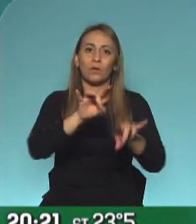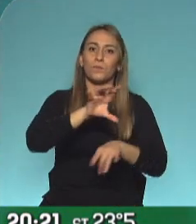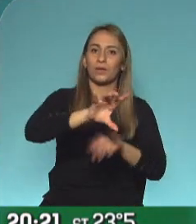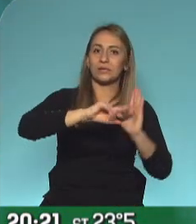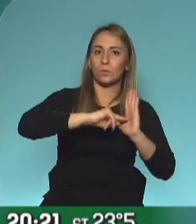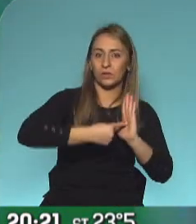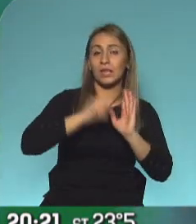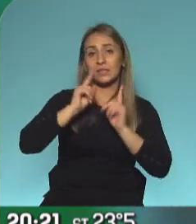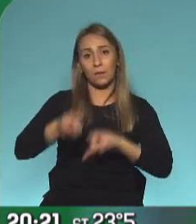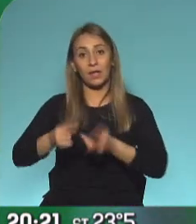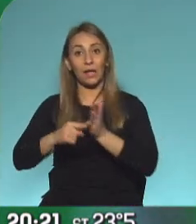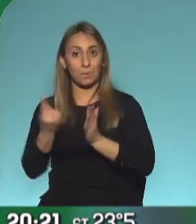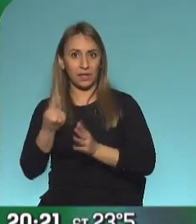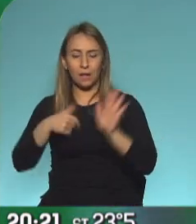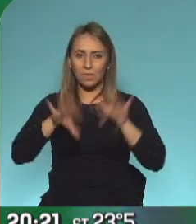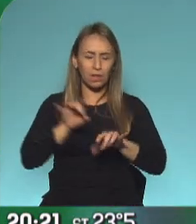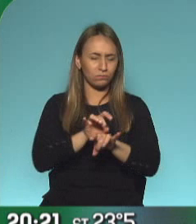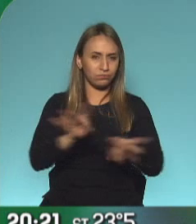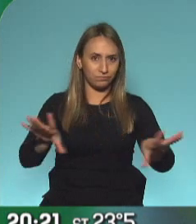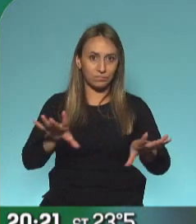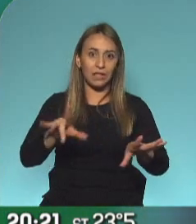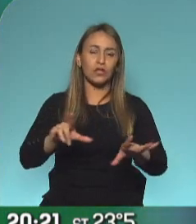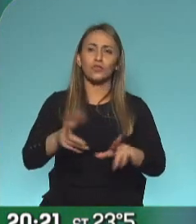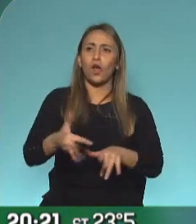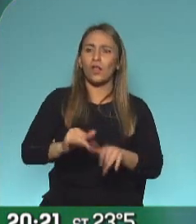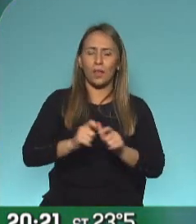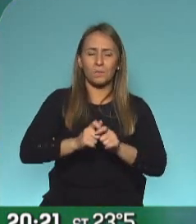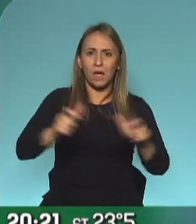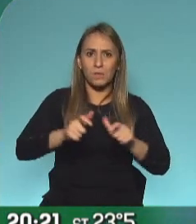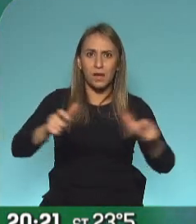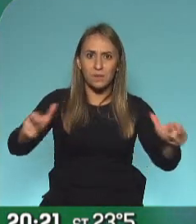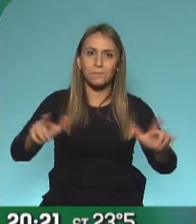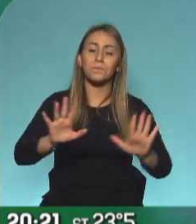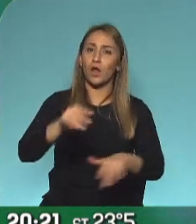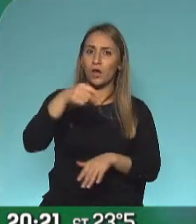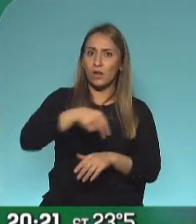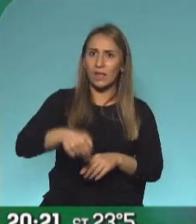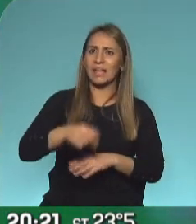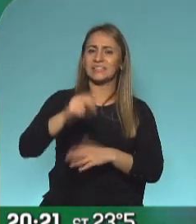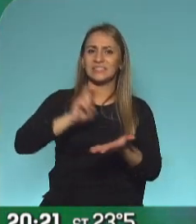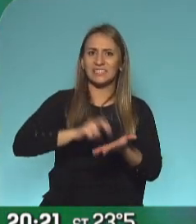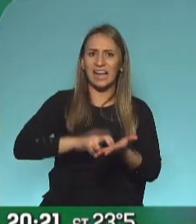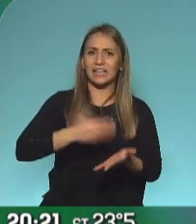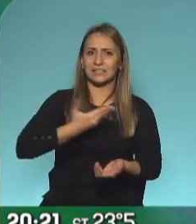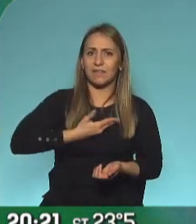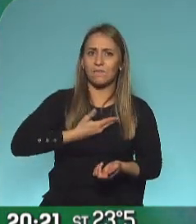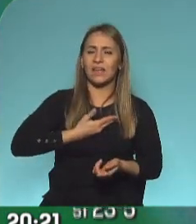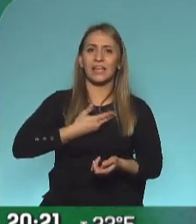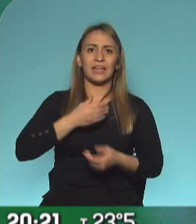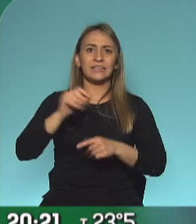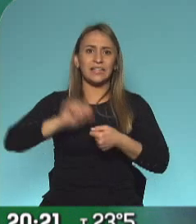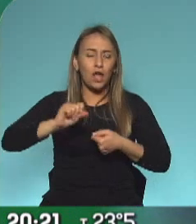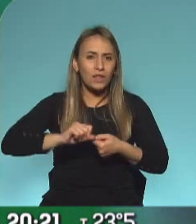Buenos Aires y también en Ciudad de Buenos Aires disparen los números diariamente. Neuquén, Salta, Santa Fe, Santiago del Estero son